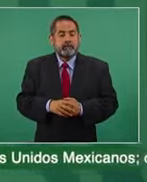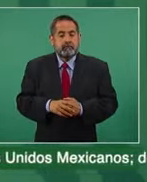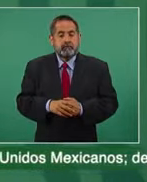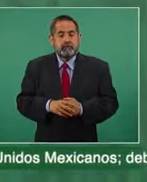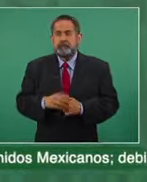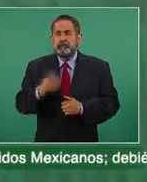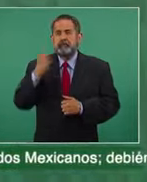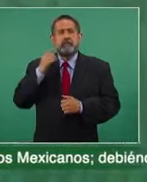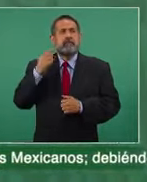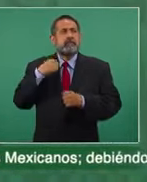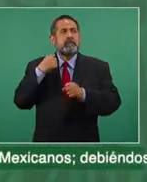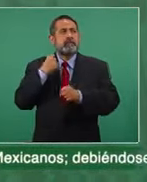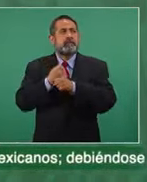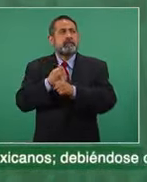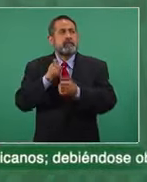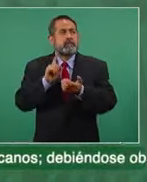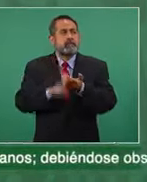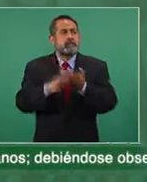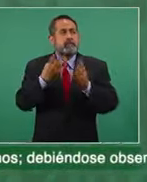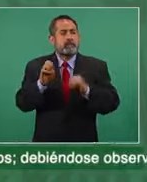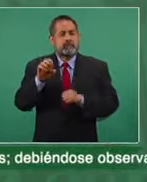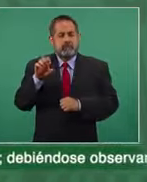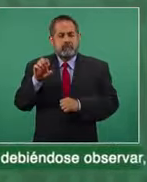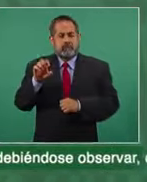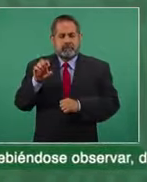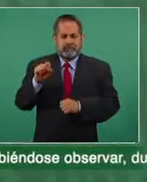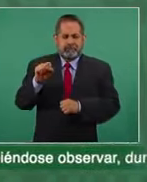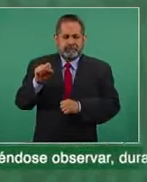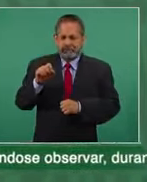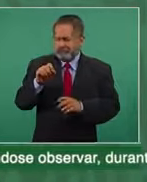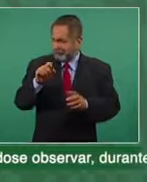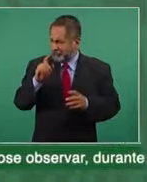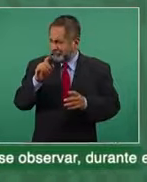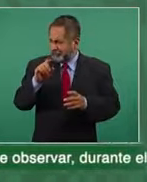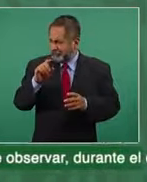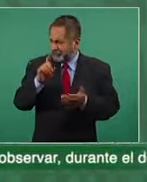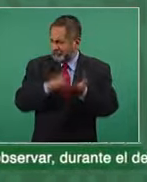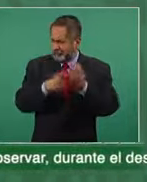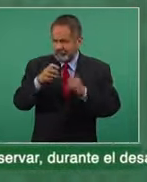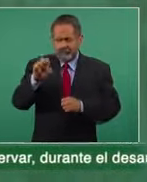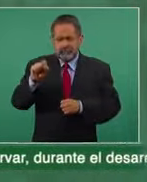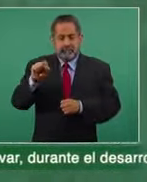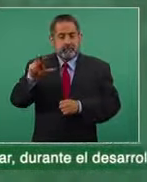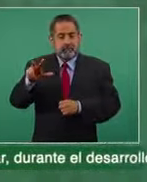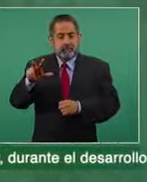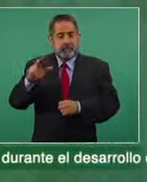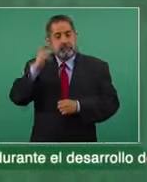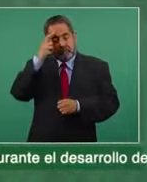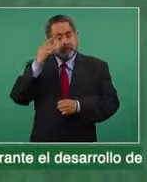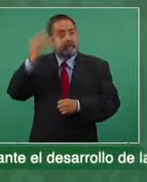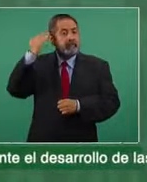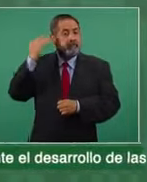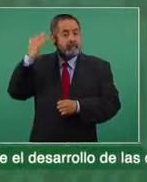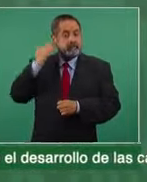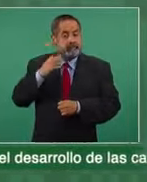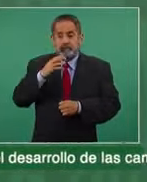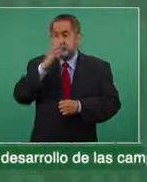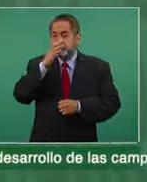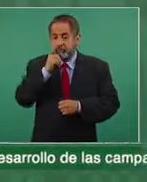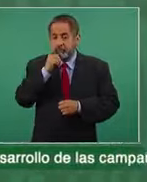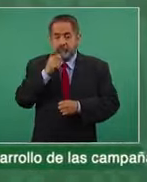finales de los años 60 del siglo pasado, creo que 1968, no se permitía